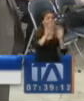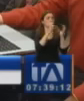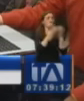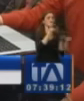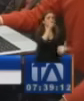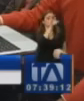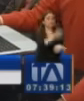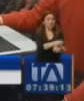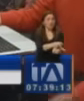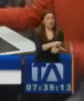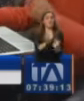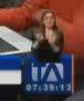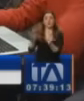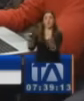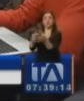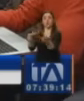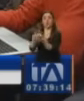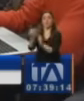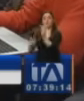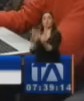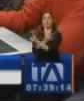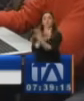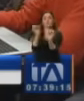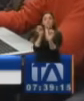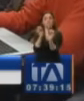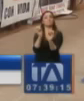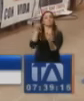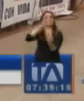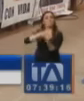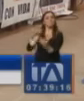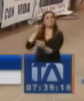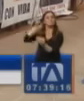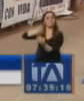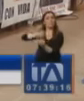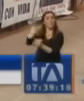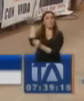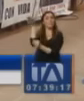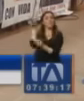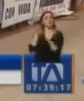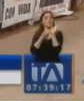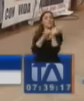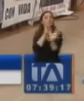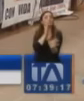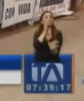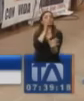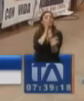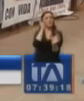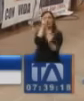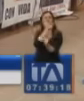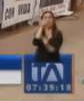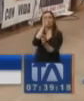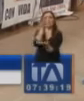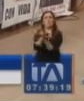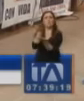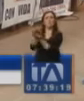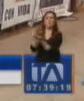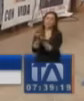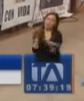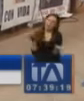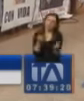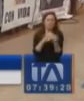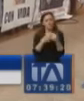de la Verdad y de la Asociación de Desaparecidos fueron parte de este foro, en el que se buscó propuestas para evitar que las